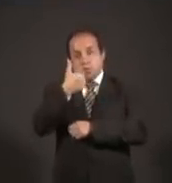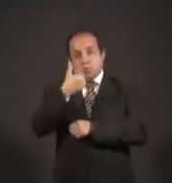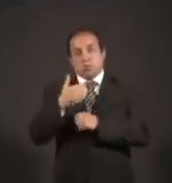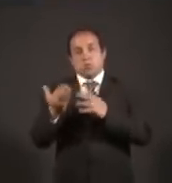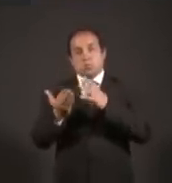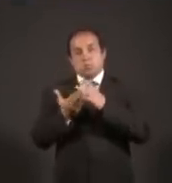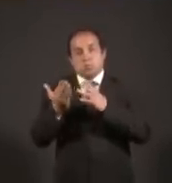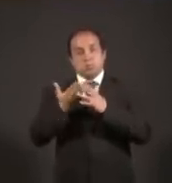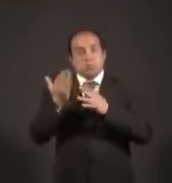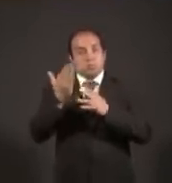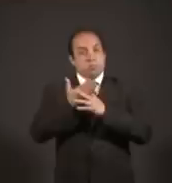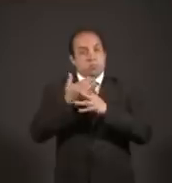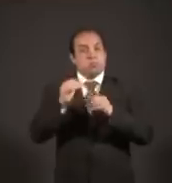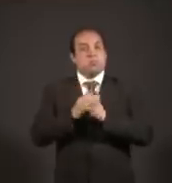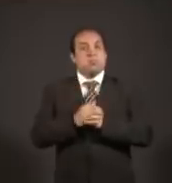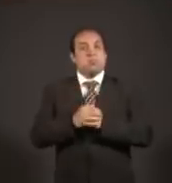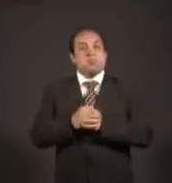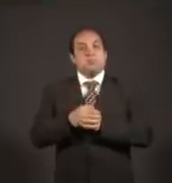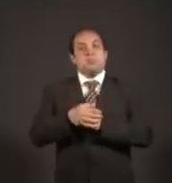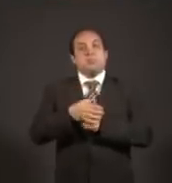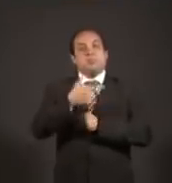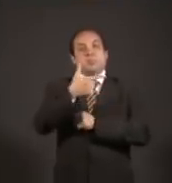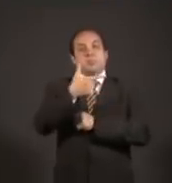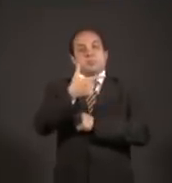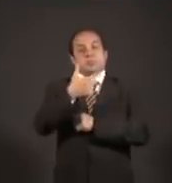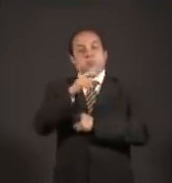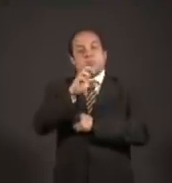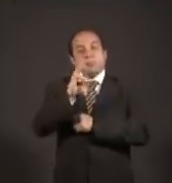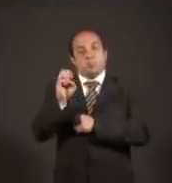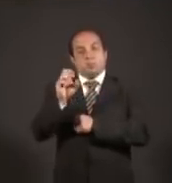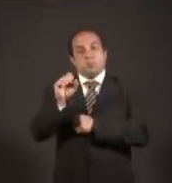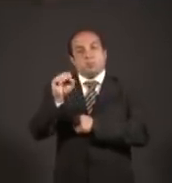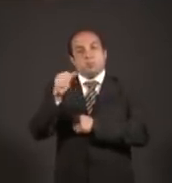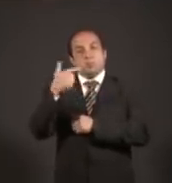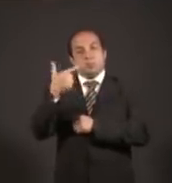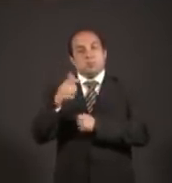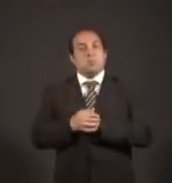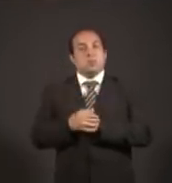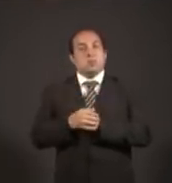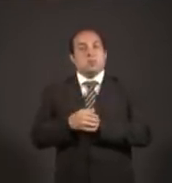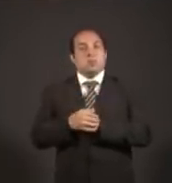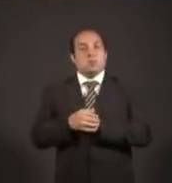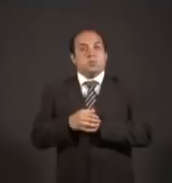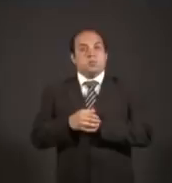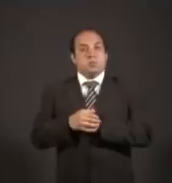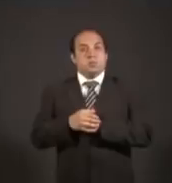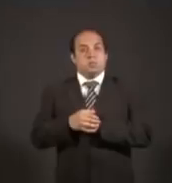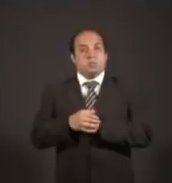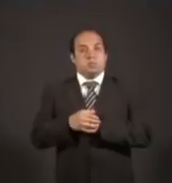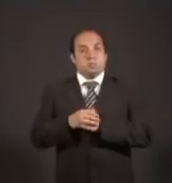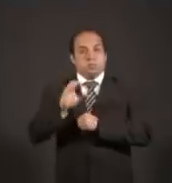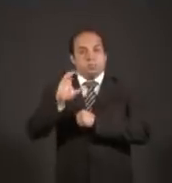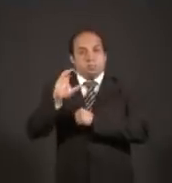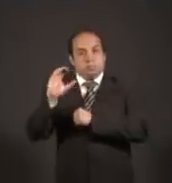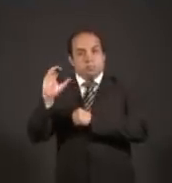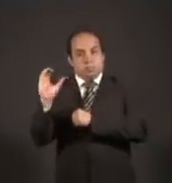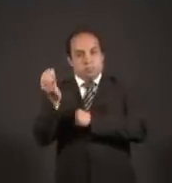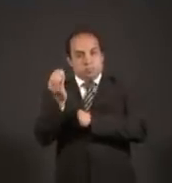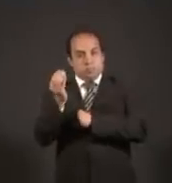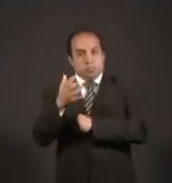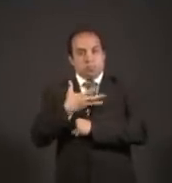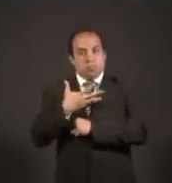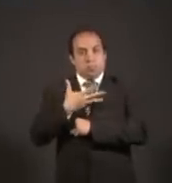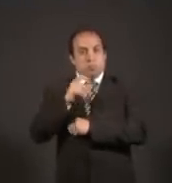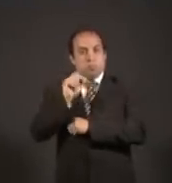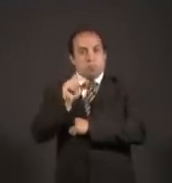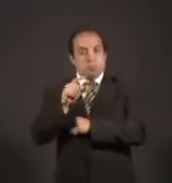y 377 cabinas, con capacidad de 10 personas cada una. Además, tendrá conectividad